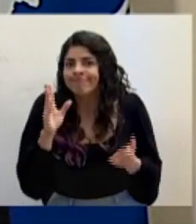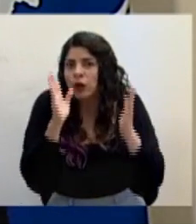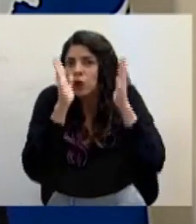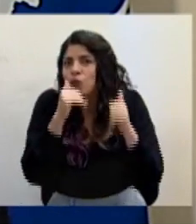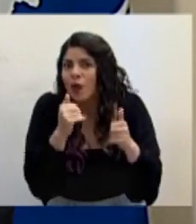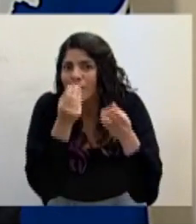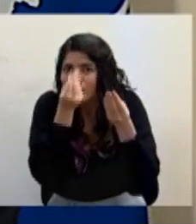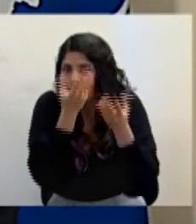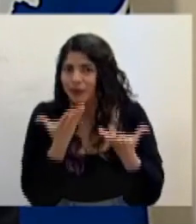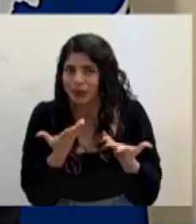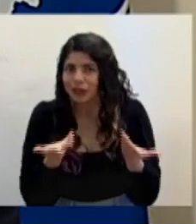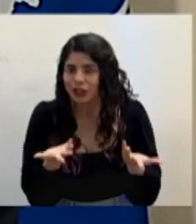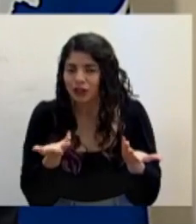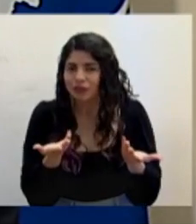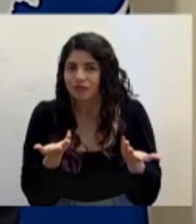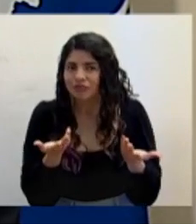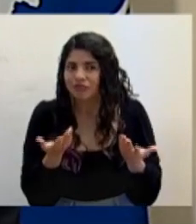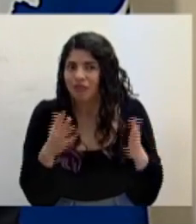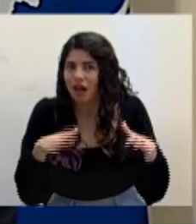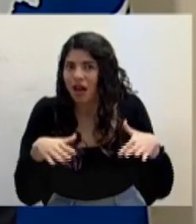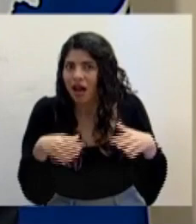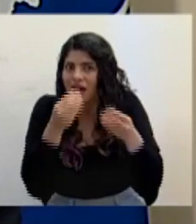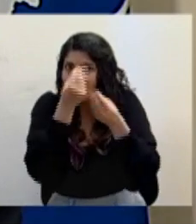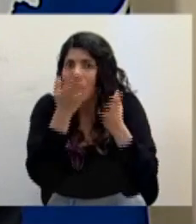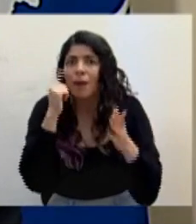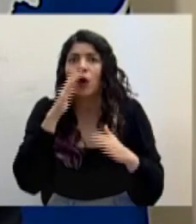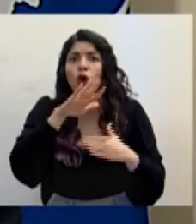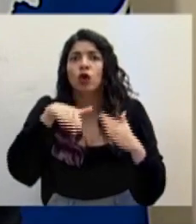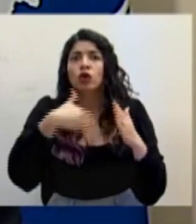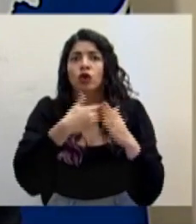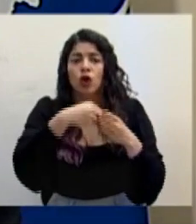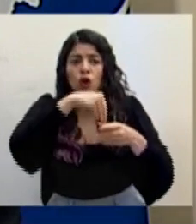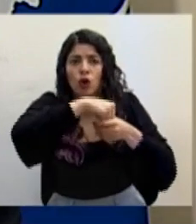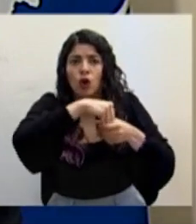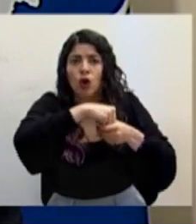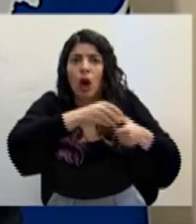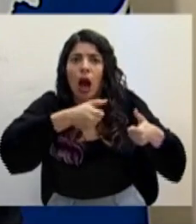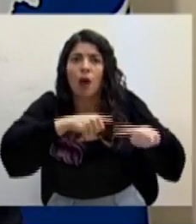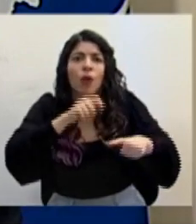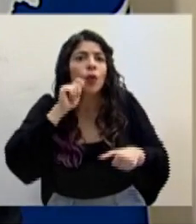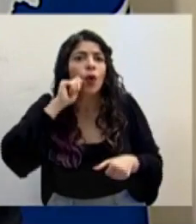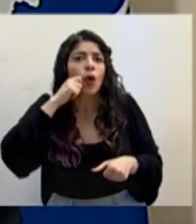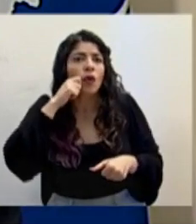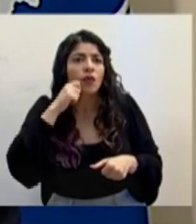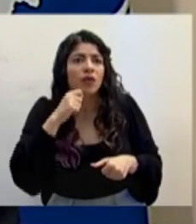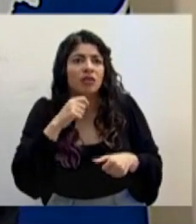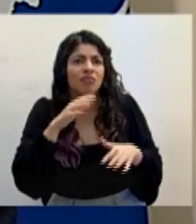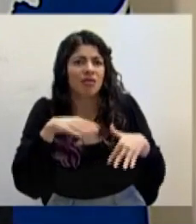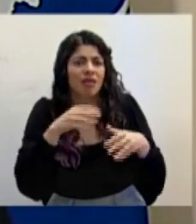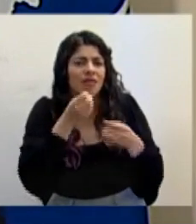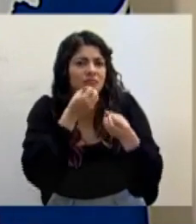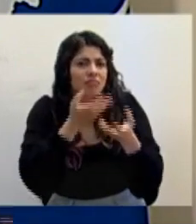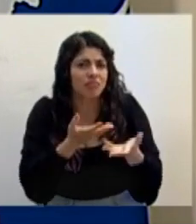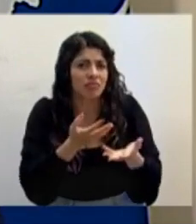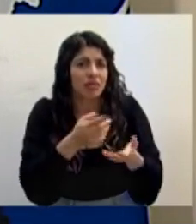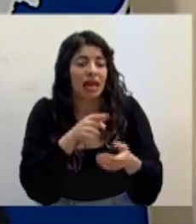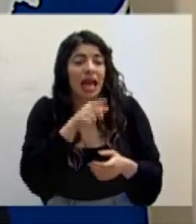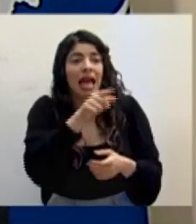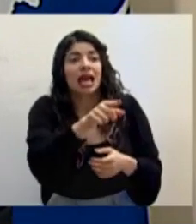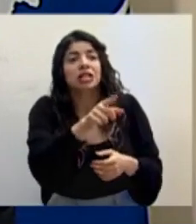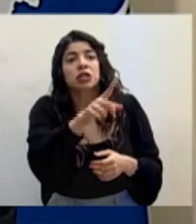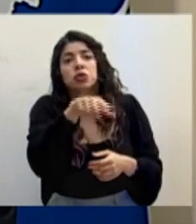hay dato que se haya revelado, porque todo está en el marco del acuerdo de confidencialidad. Digamos que eso es una